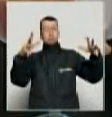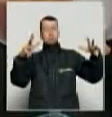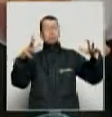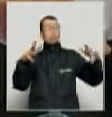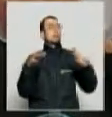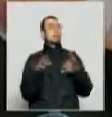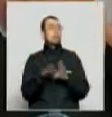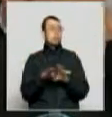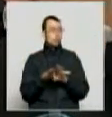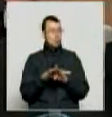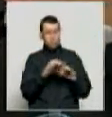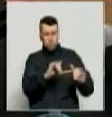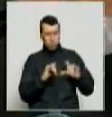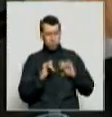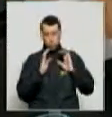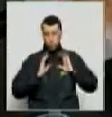reviente.